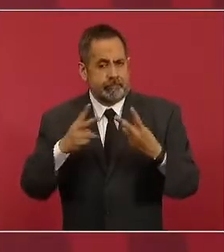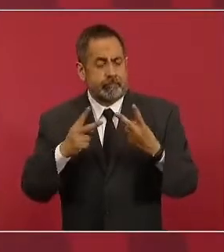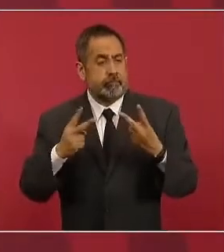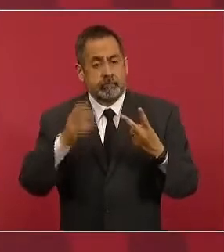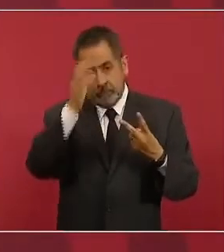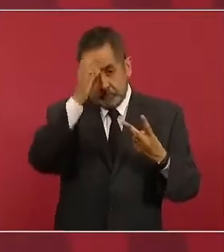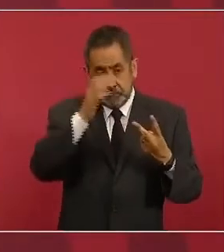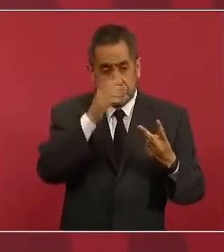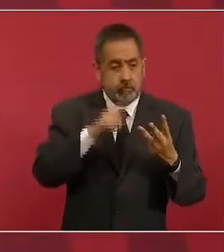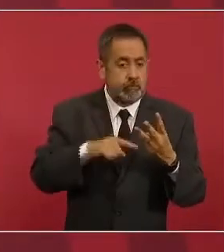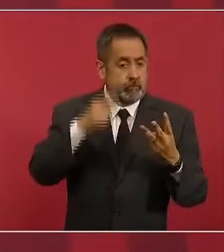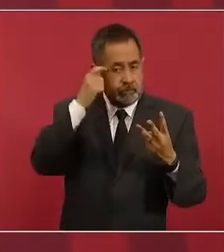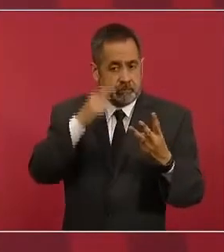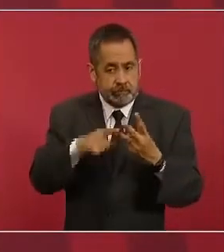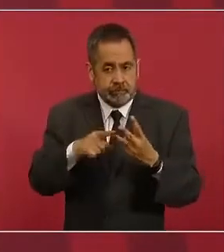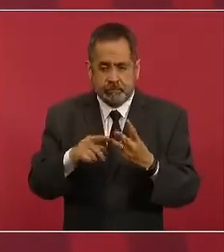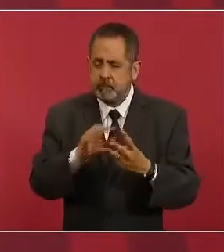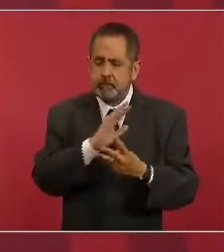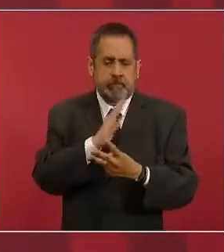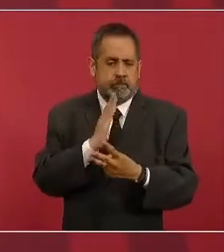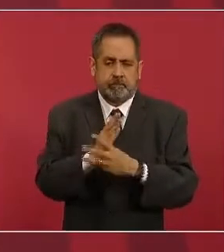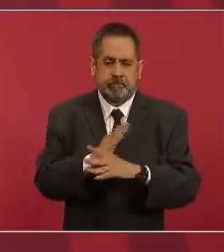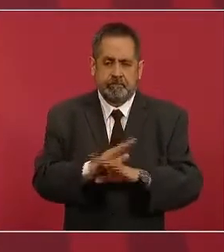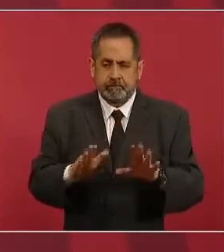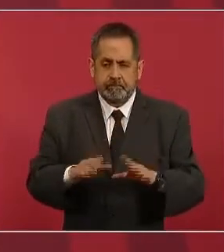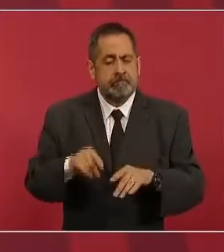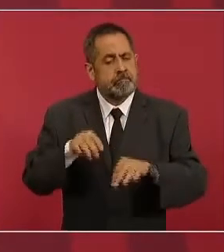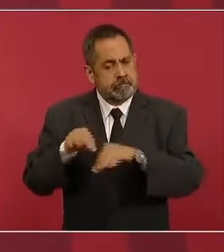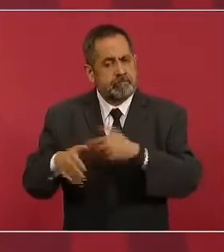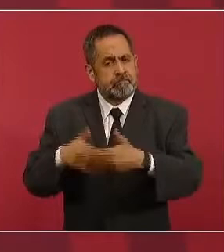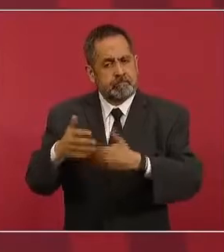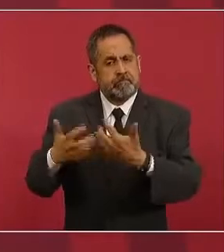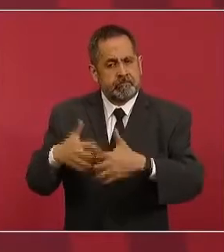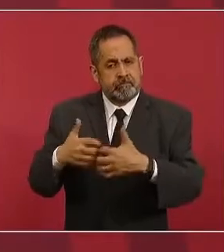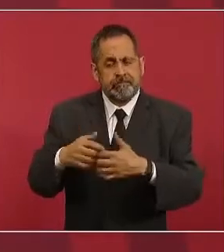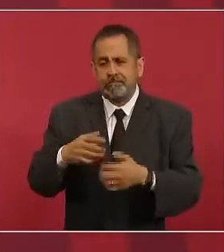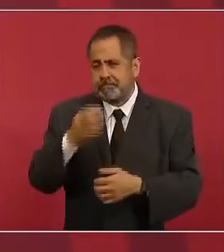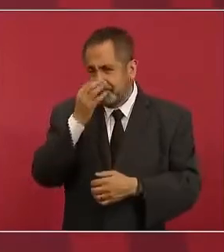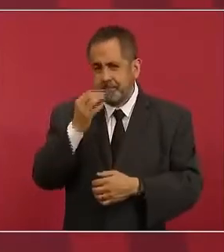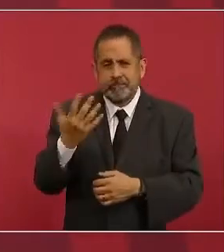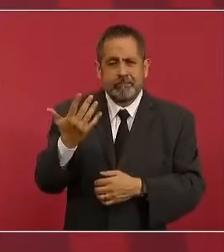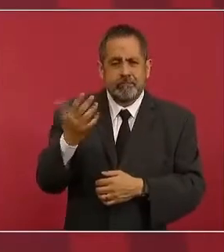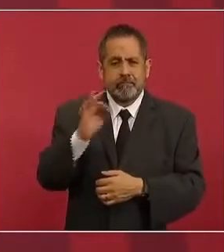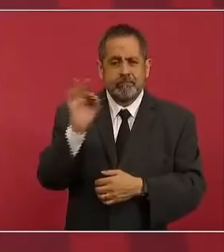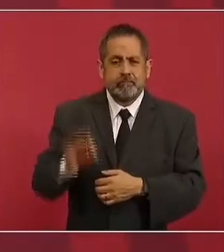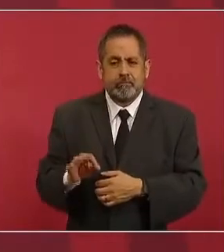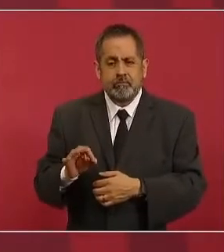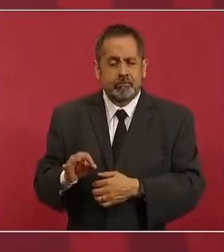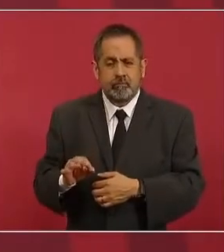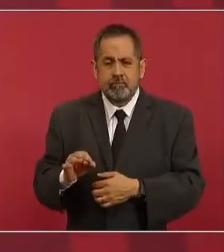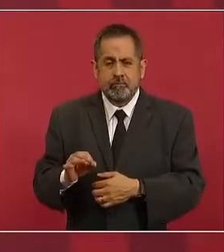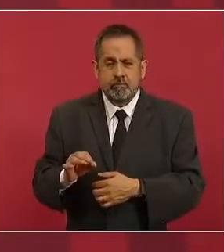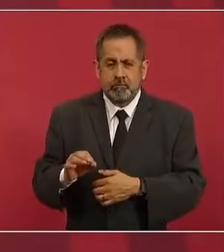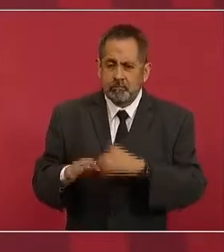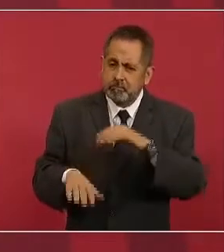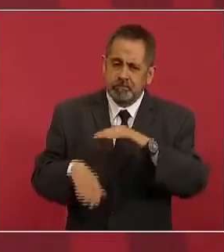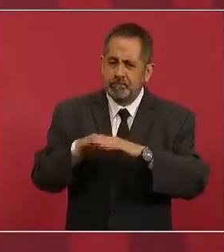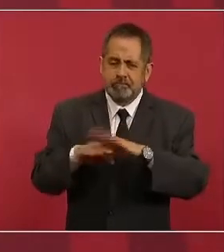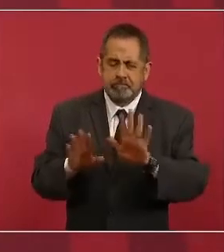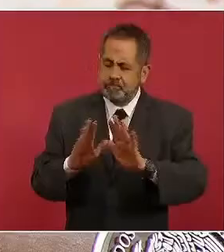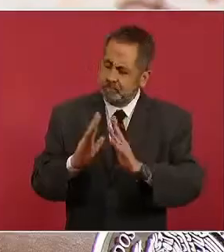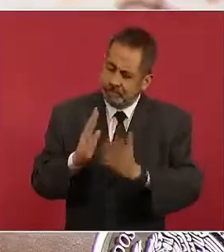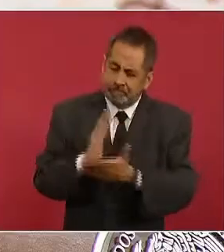1 en Guerrero, y están trabajando al 50% de su capacidad, y